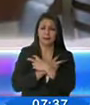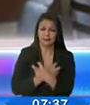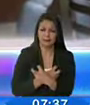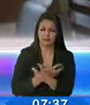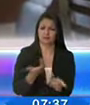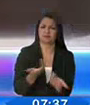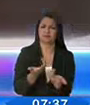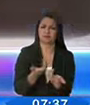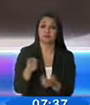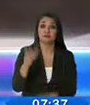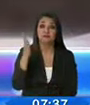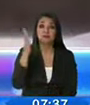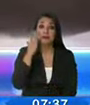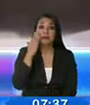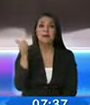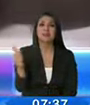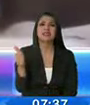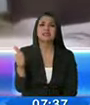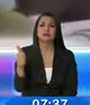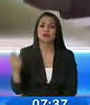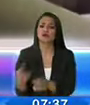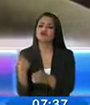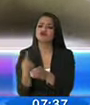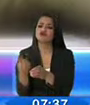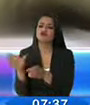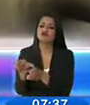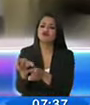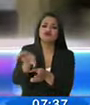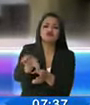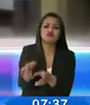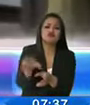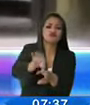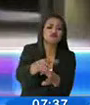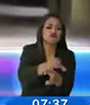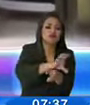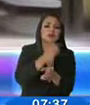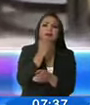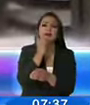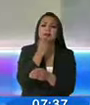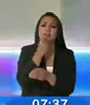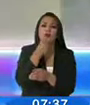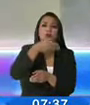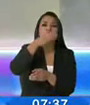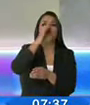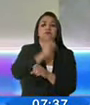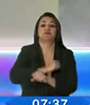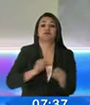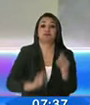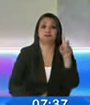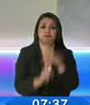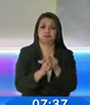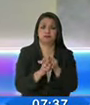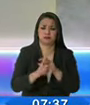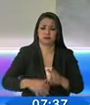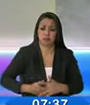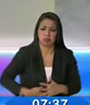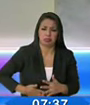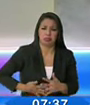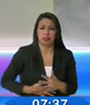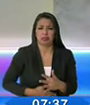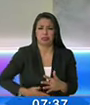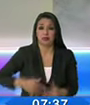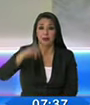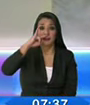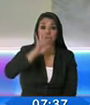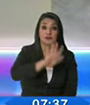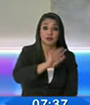la madre de los niños habría dado a cada menor una sustancia en el desayuno que provocó la intoxicación de los niños de 5, 8 y